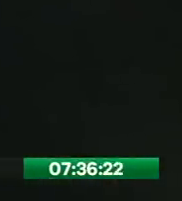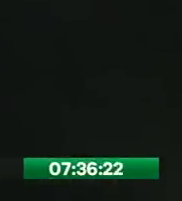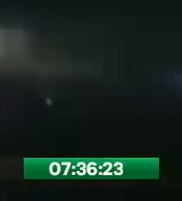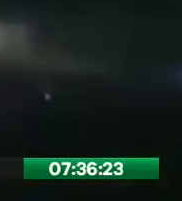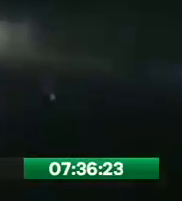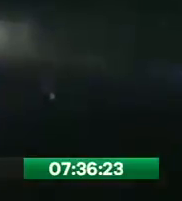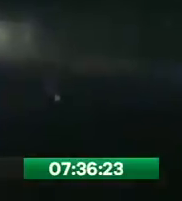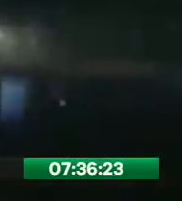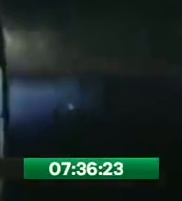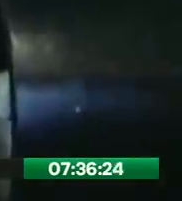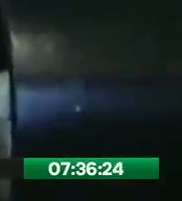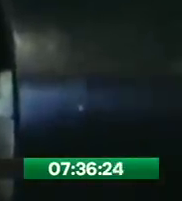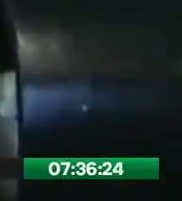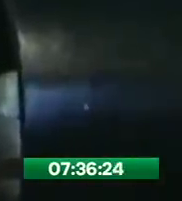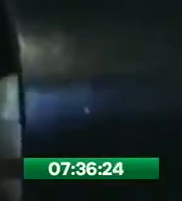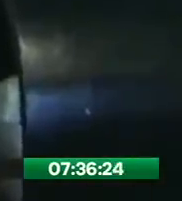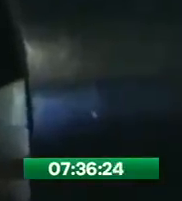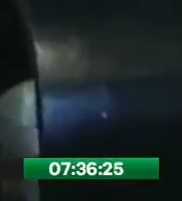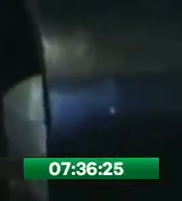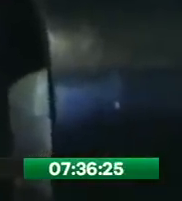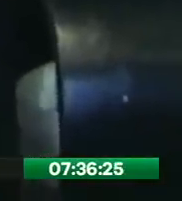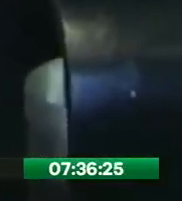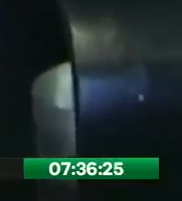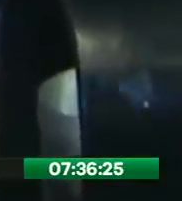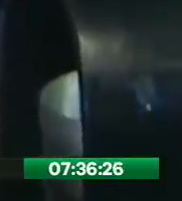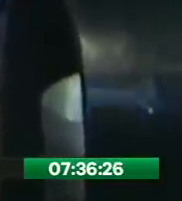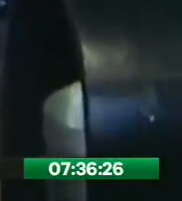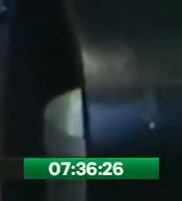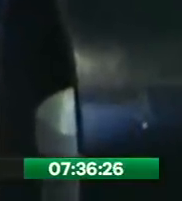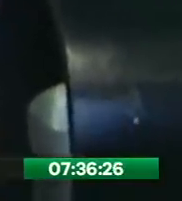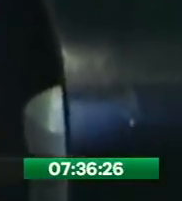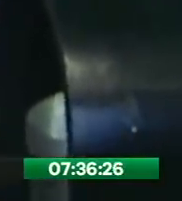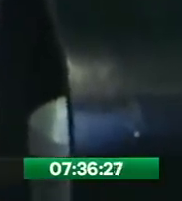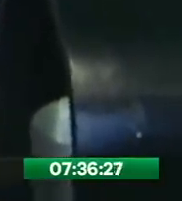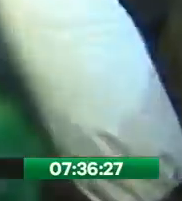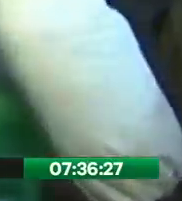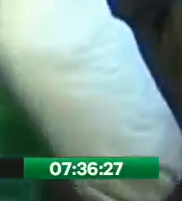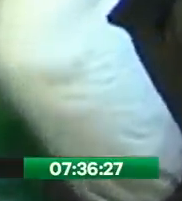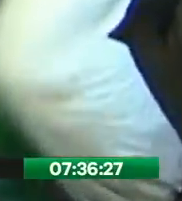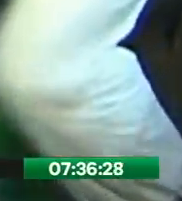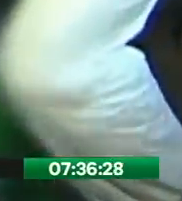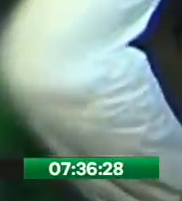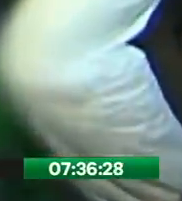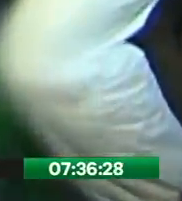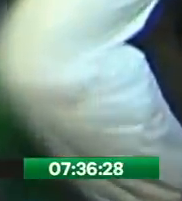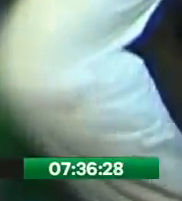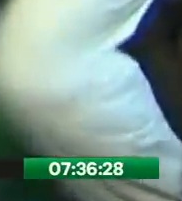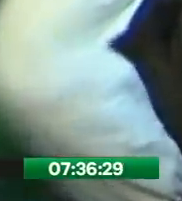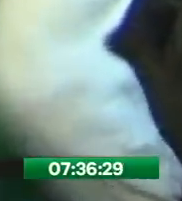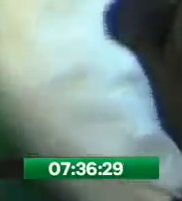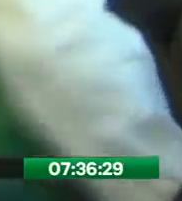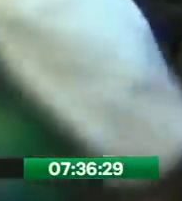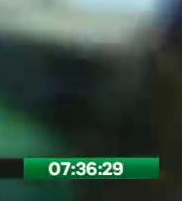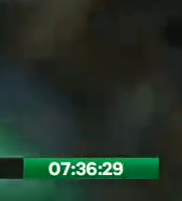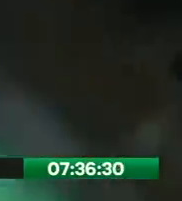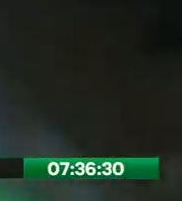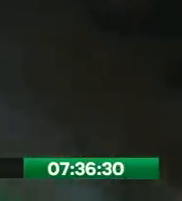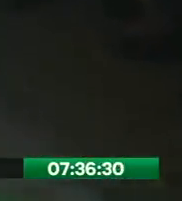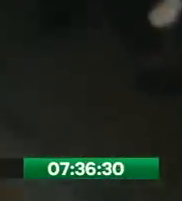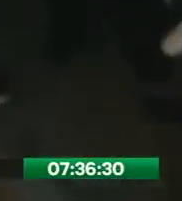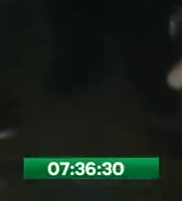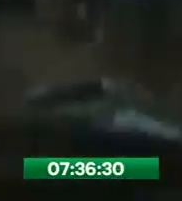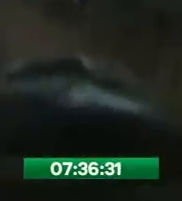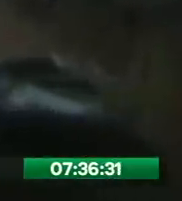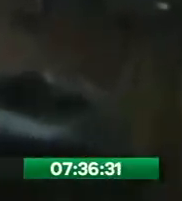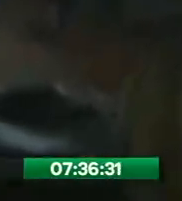verificar las cámaras que hay en el punto. Desde ahí empezarían con las indagaciones. Quieren específicamente saber quién habría